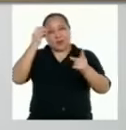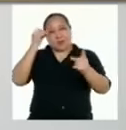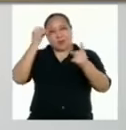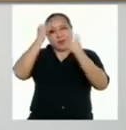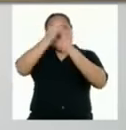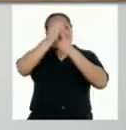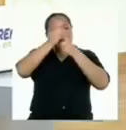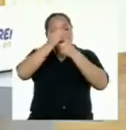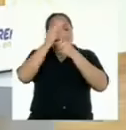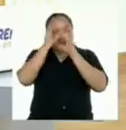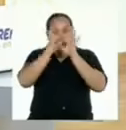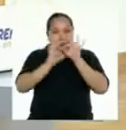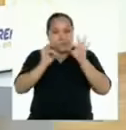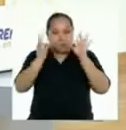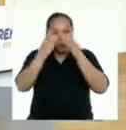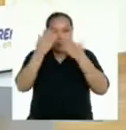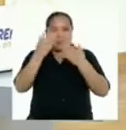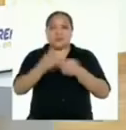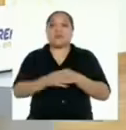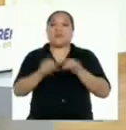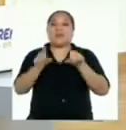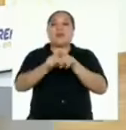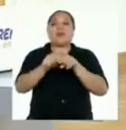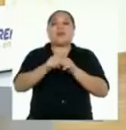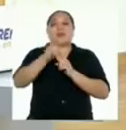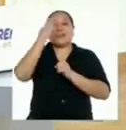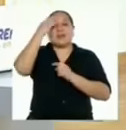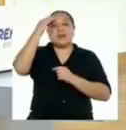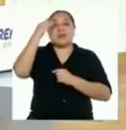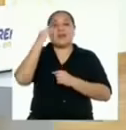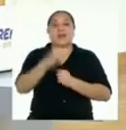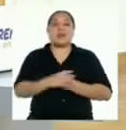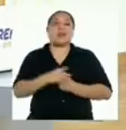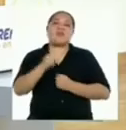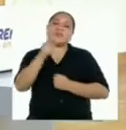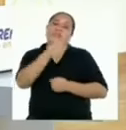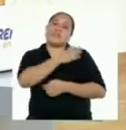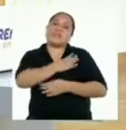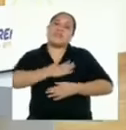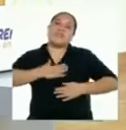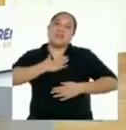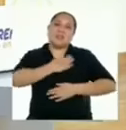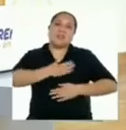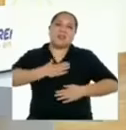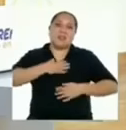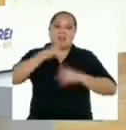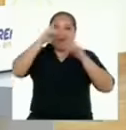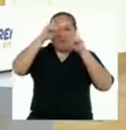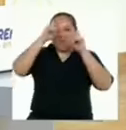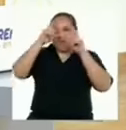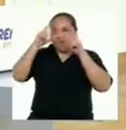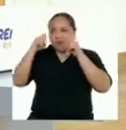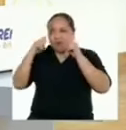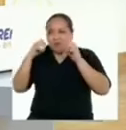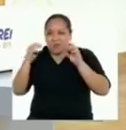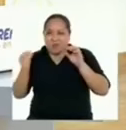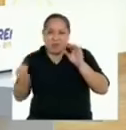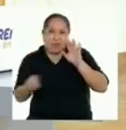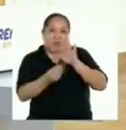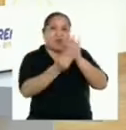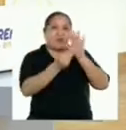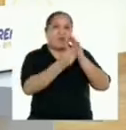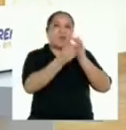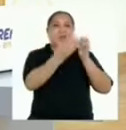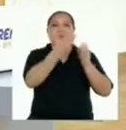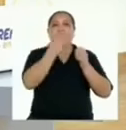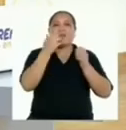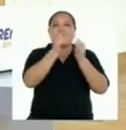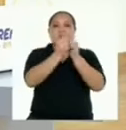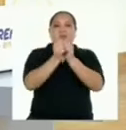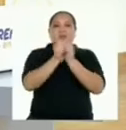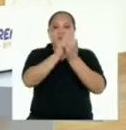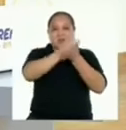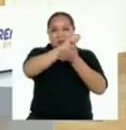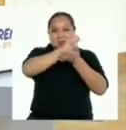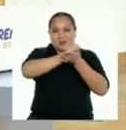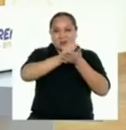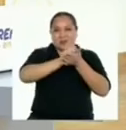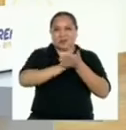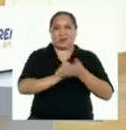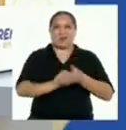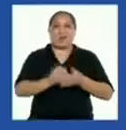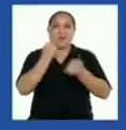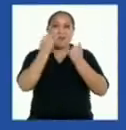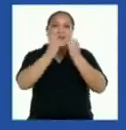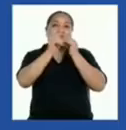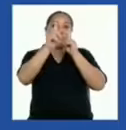propósito determinado. Además, estoy segura de que se van a divertir buscando la foto que mejor acompañe su artículo. Vamos con la última